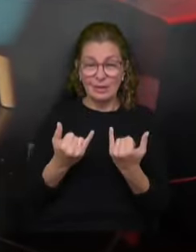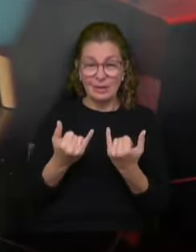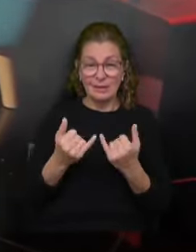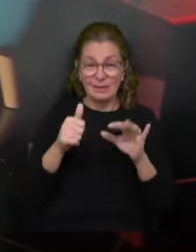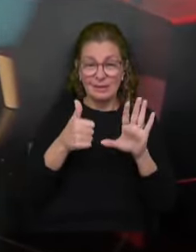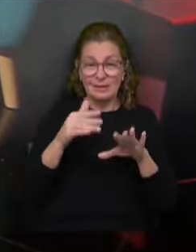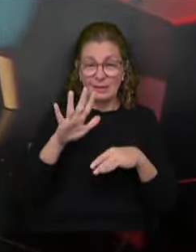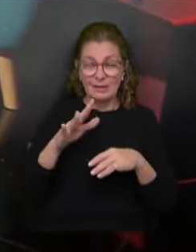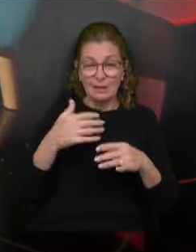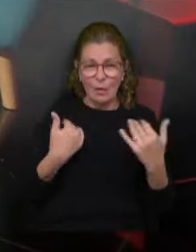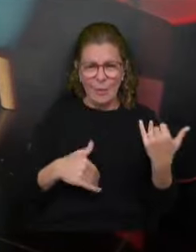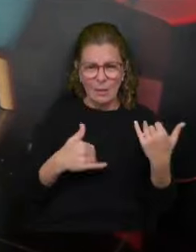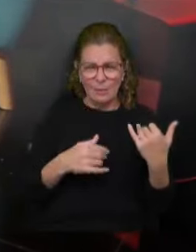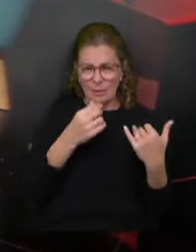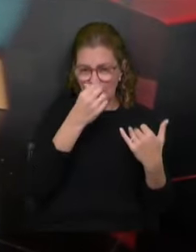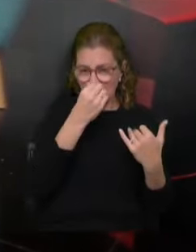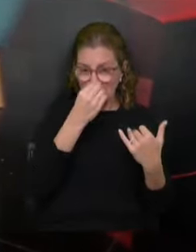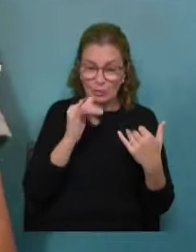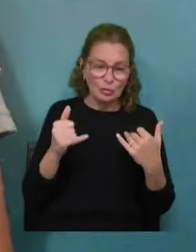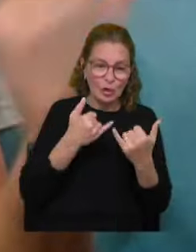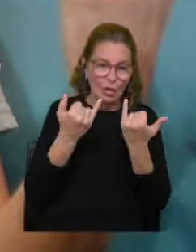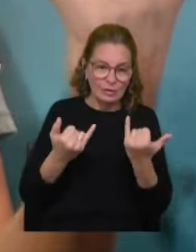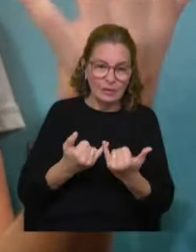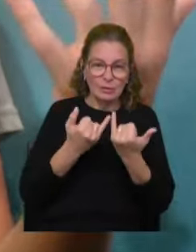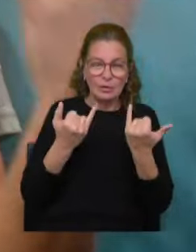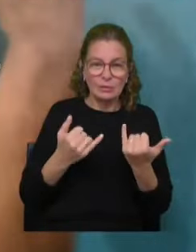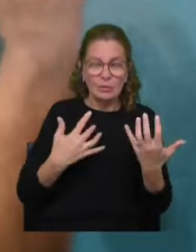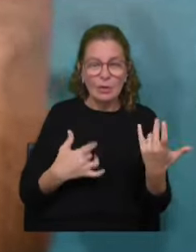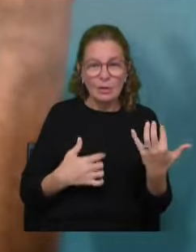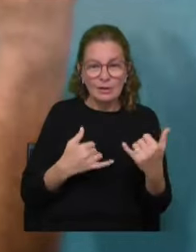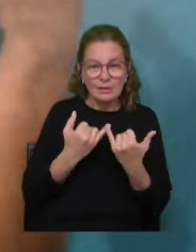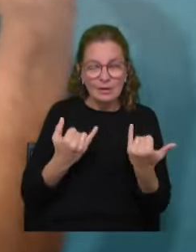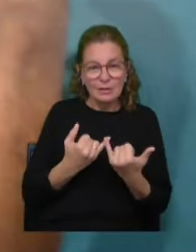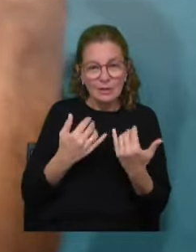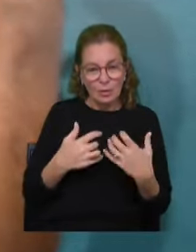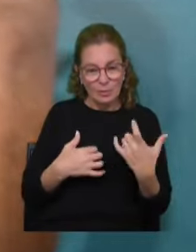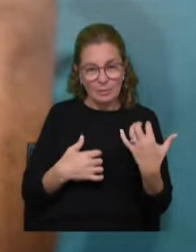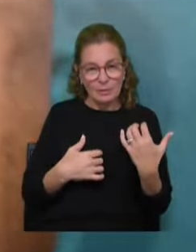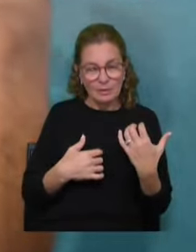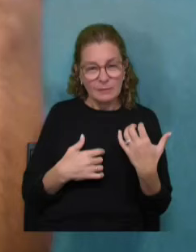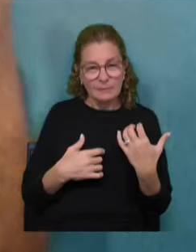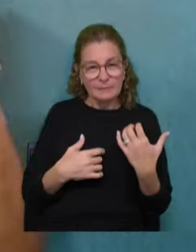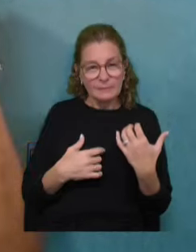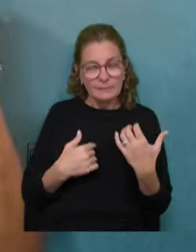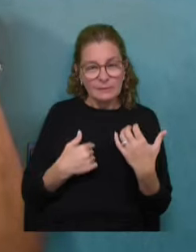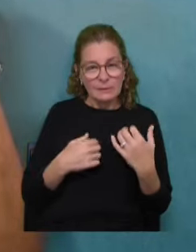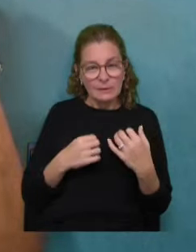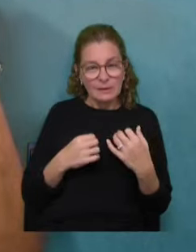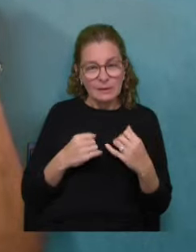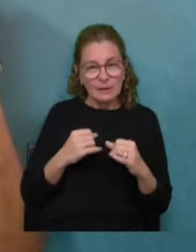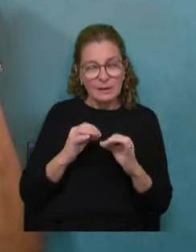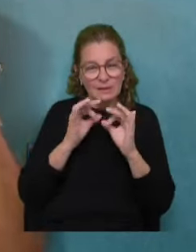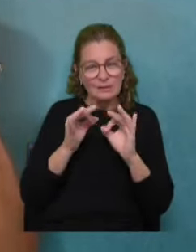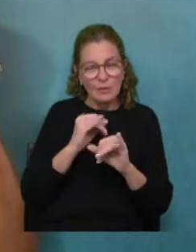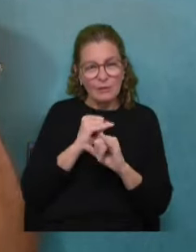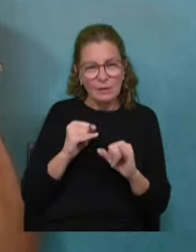65 shows. Chao. Tocamos todos los días. Entonces estaba todos los días con el instrumento en la mano y llego al final de la gira